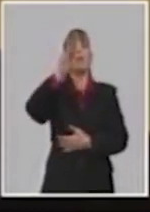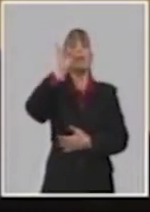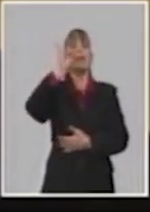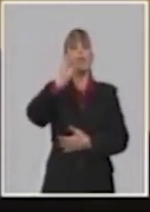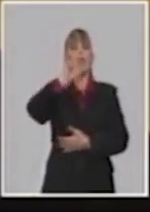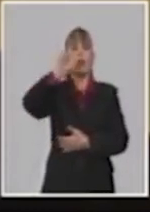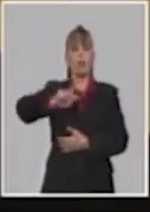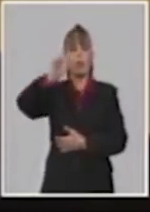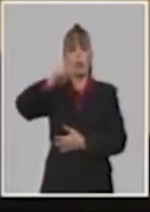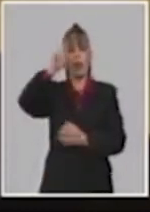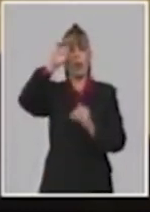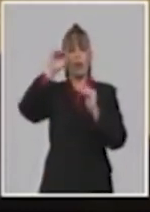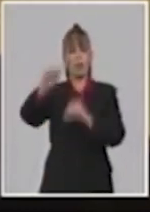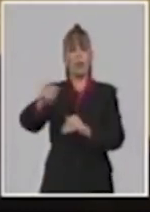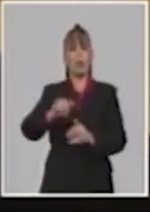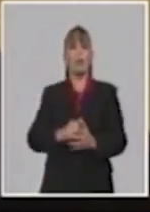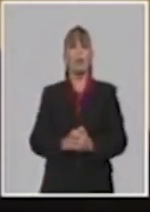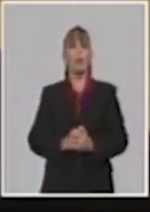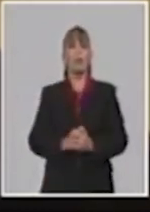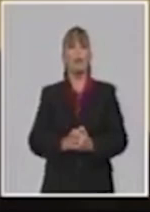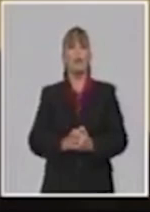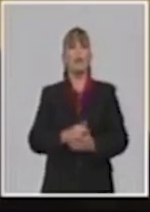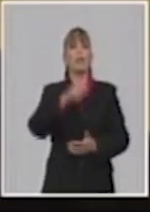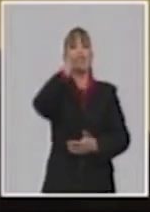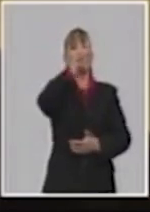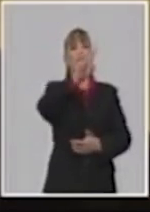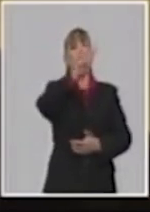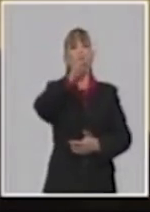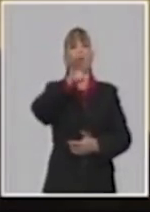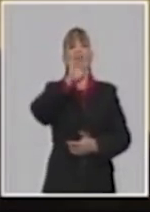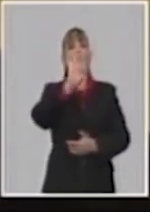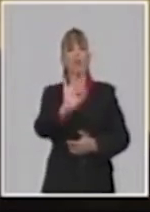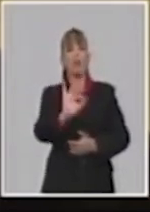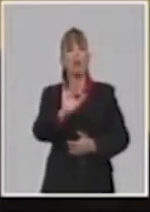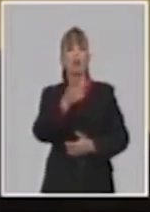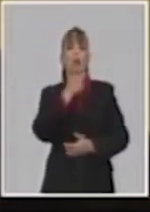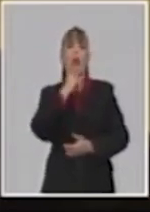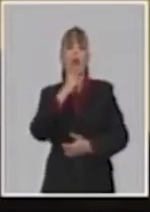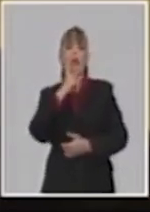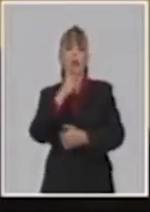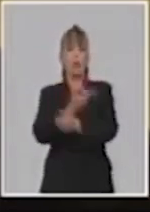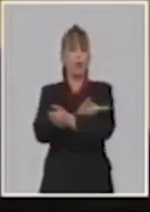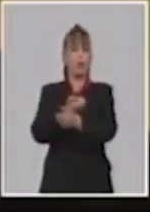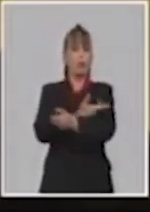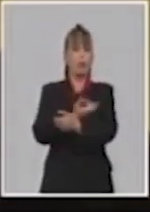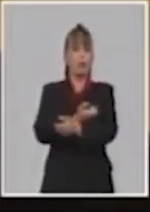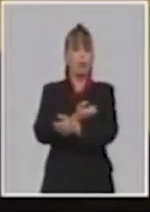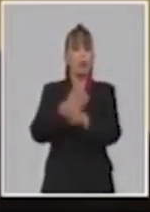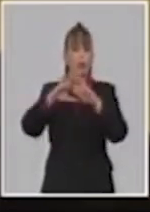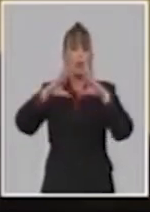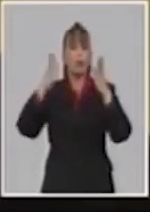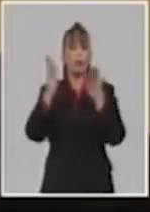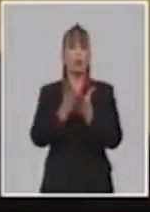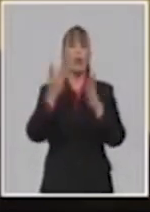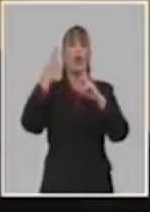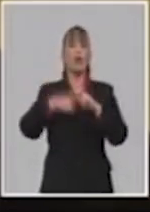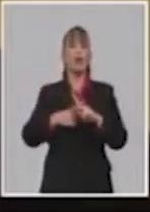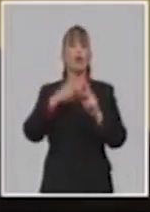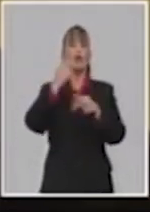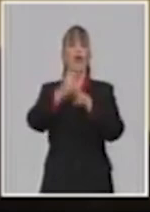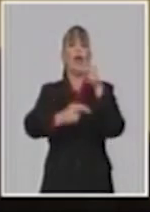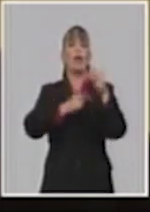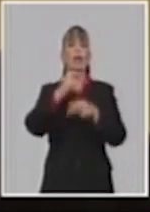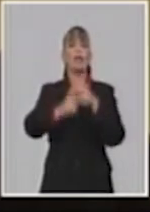de campaña, 128 procederes de enfermería realizados con estos pacientes. Y además se